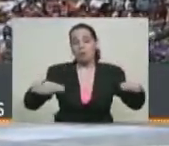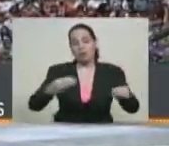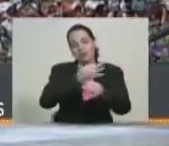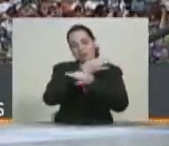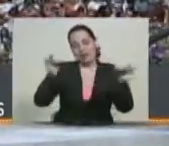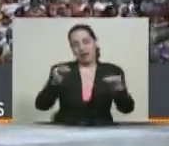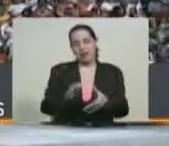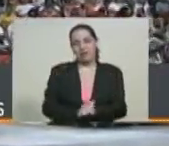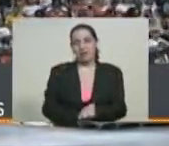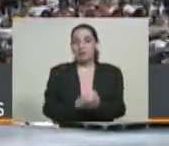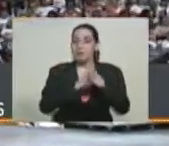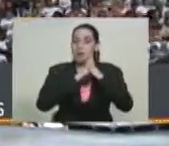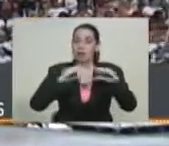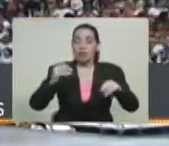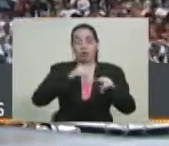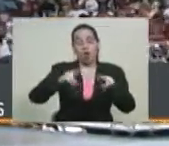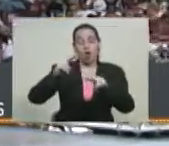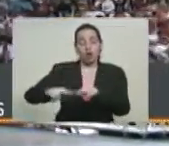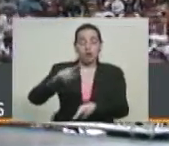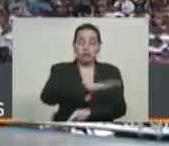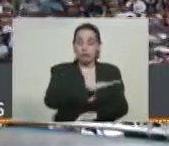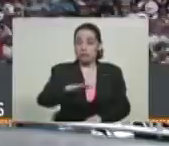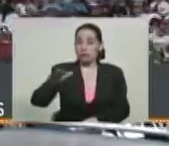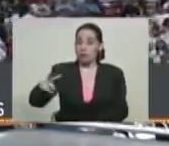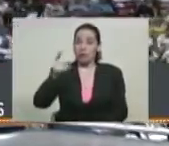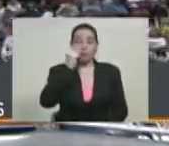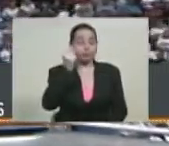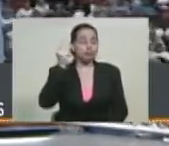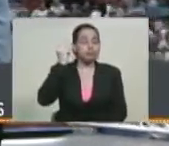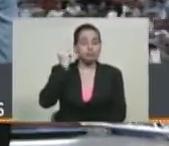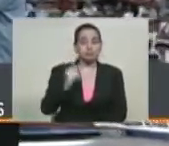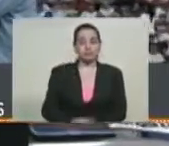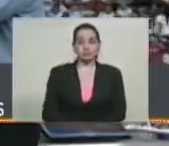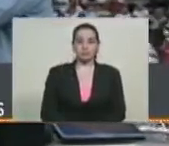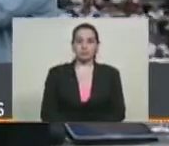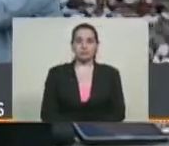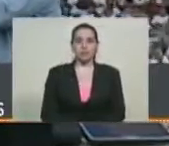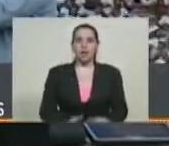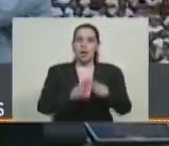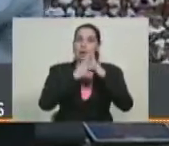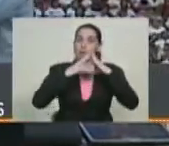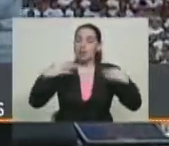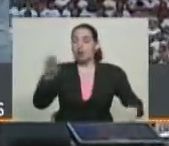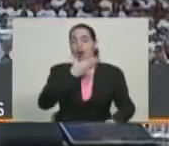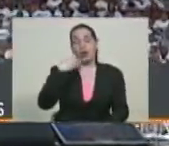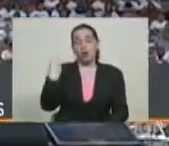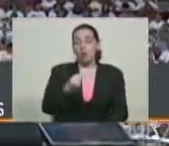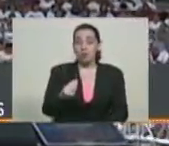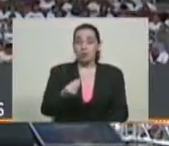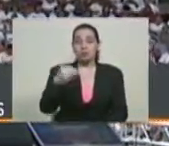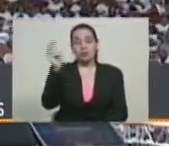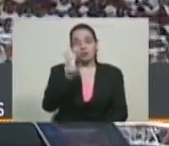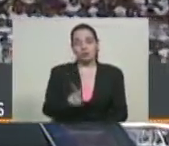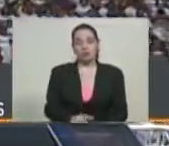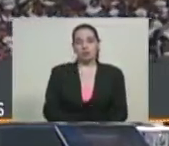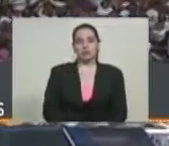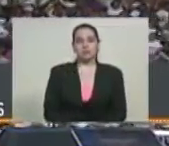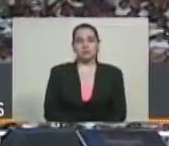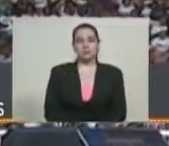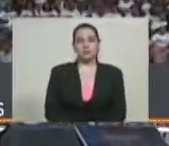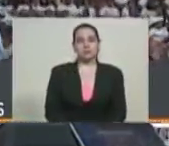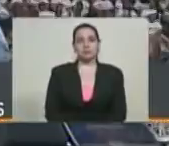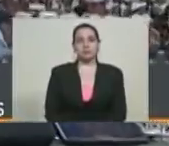calidad para todos los niños, para todas las niñas, para toda la juventud venezolana.